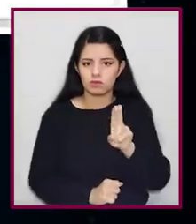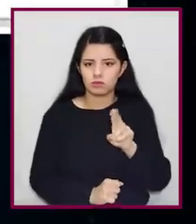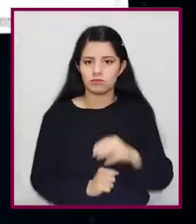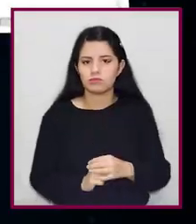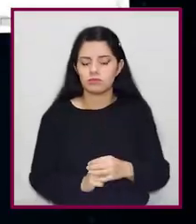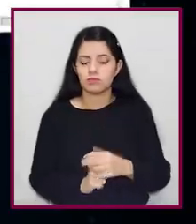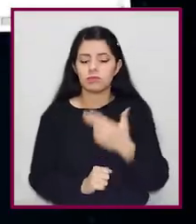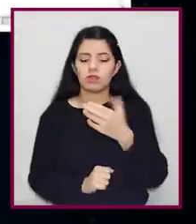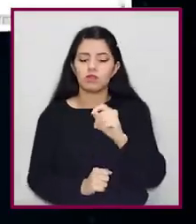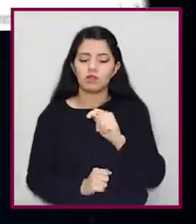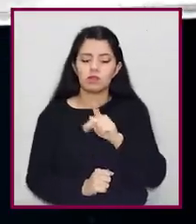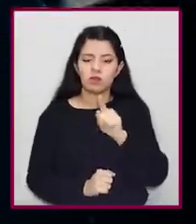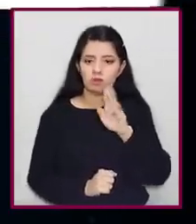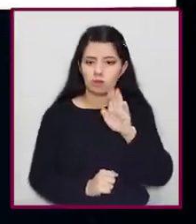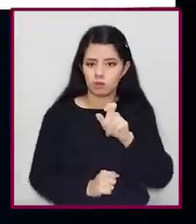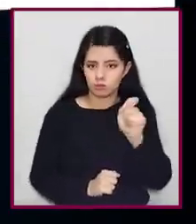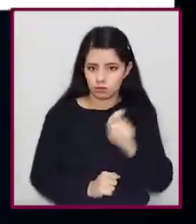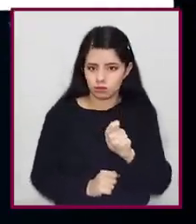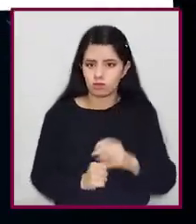Hotbot o